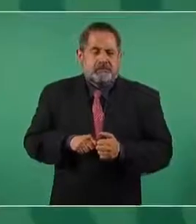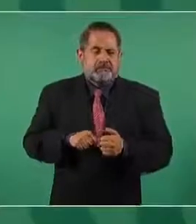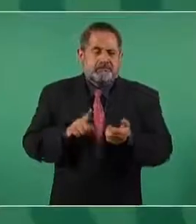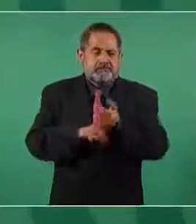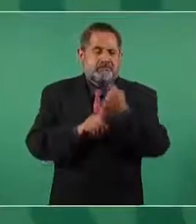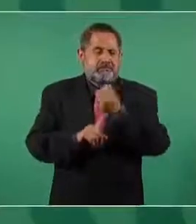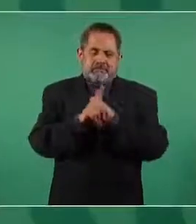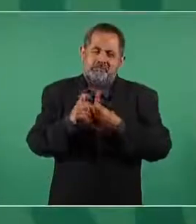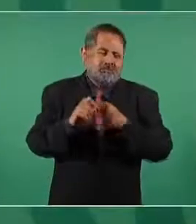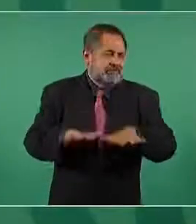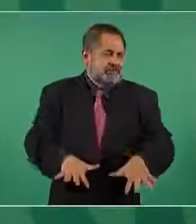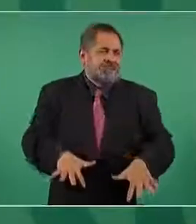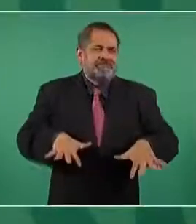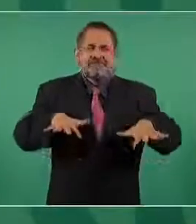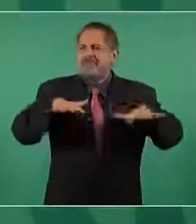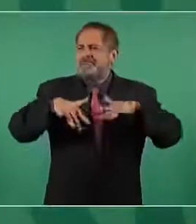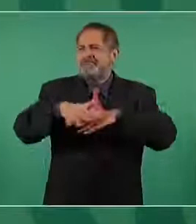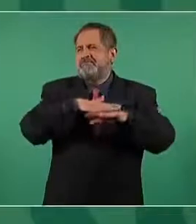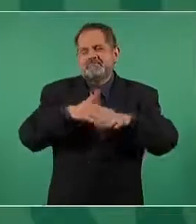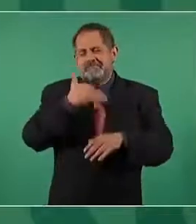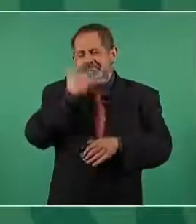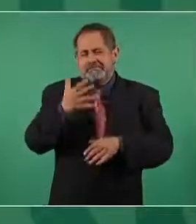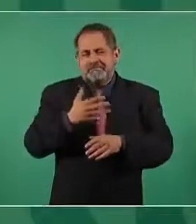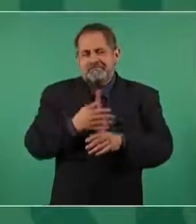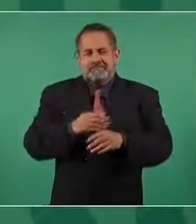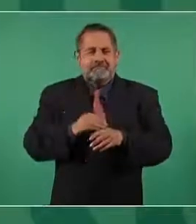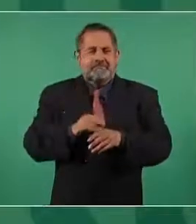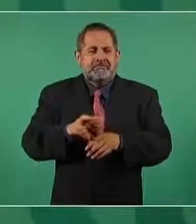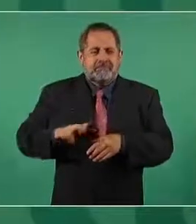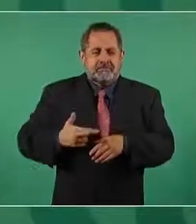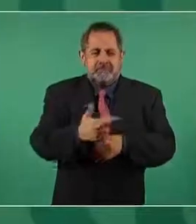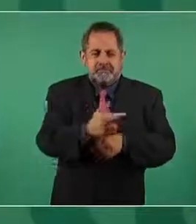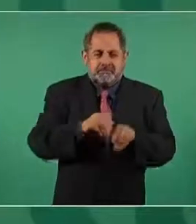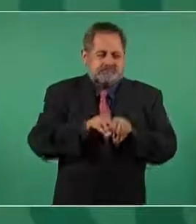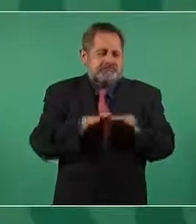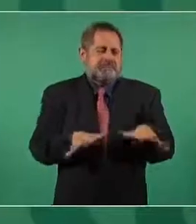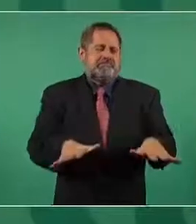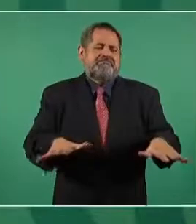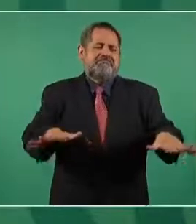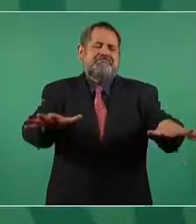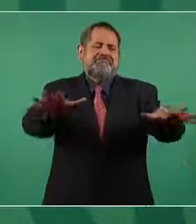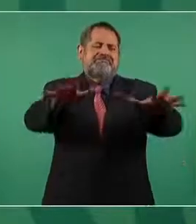la inundación y el que se salieran de cauces los ríos,